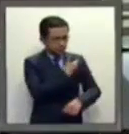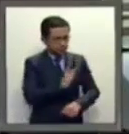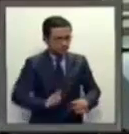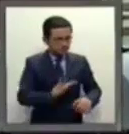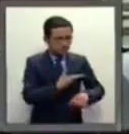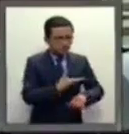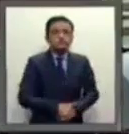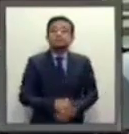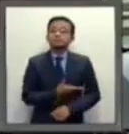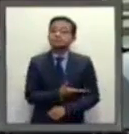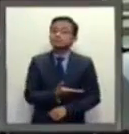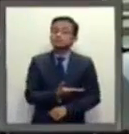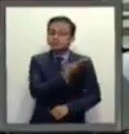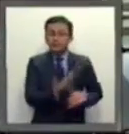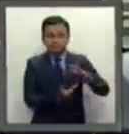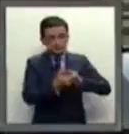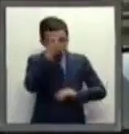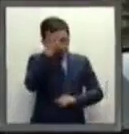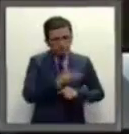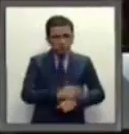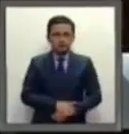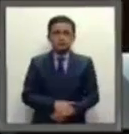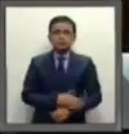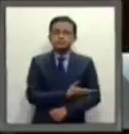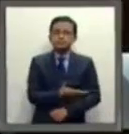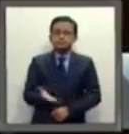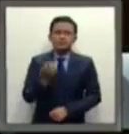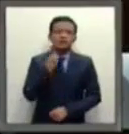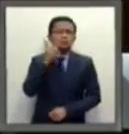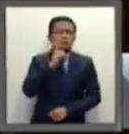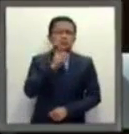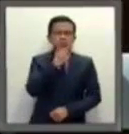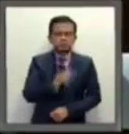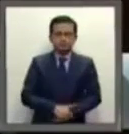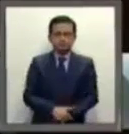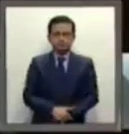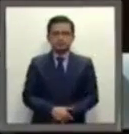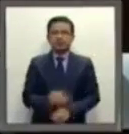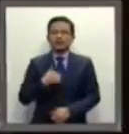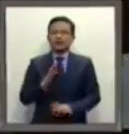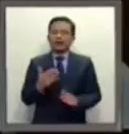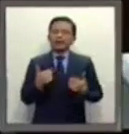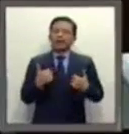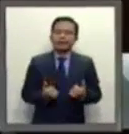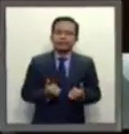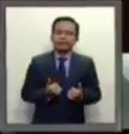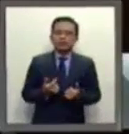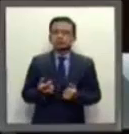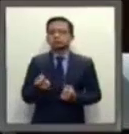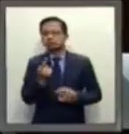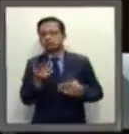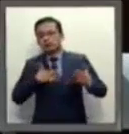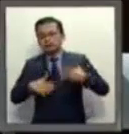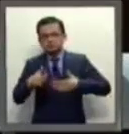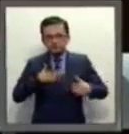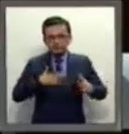directiva, diputadas y diputados, entiendo que ya hay cansancio, que hay